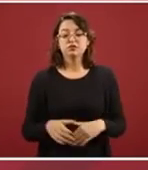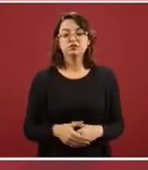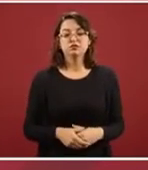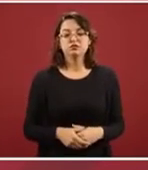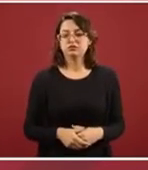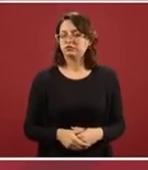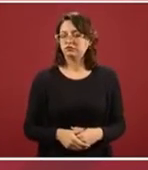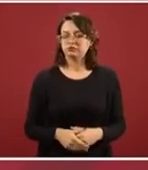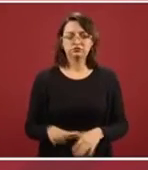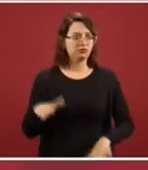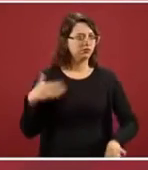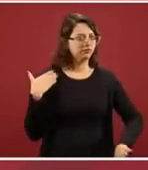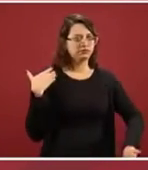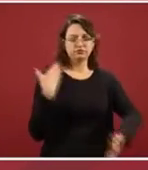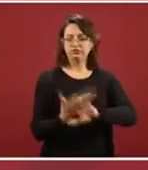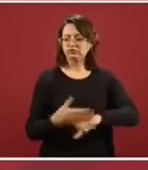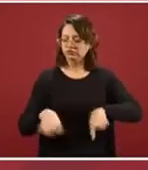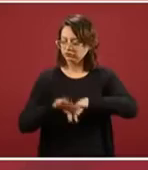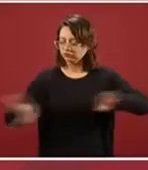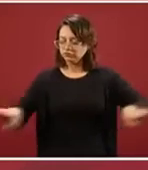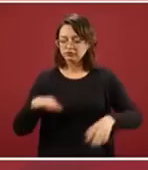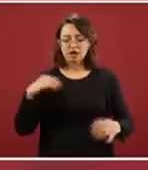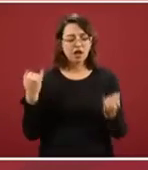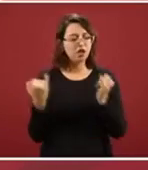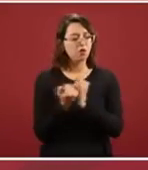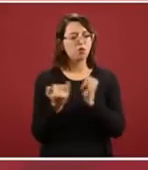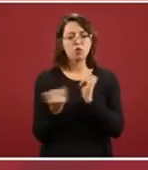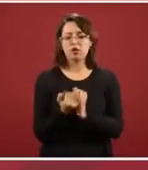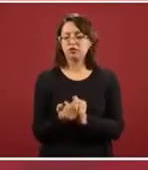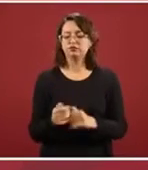a todos, por parejo,